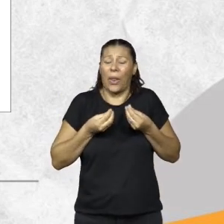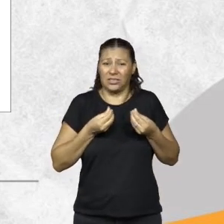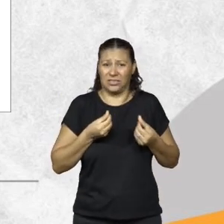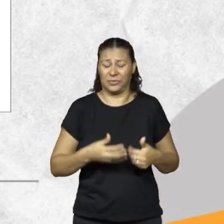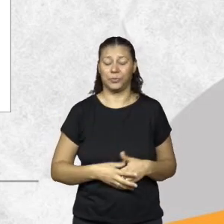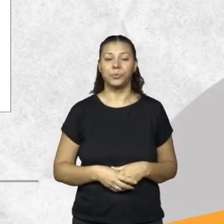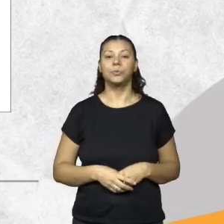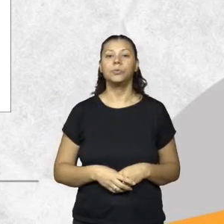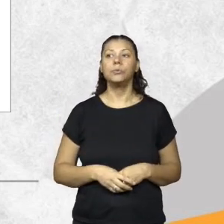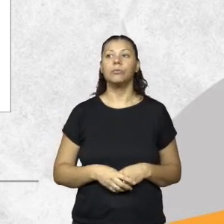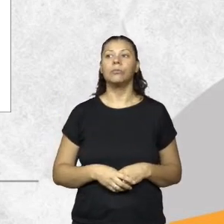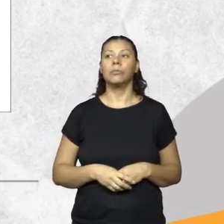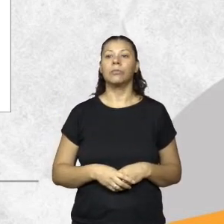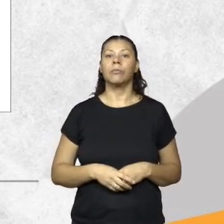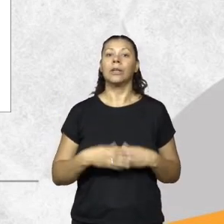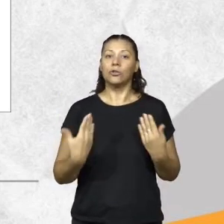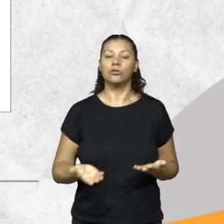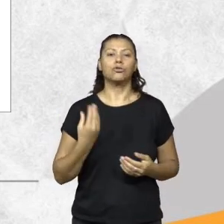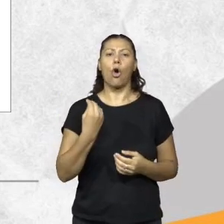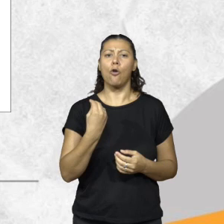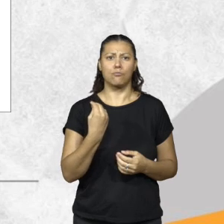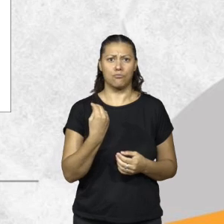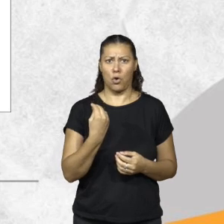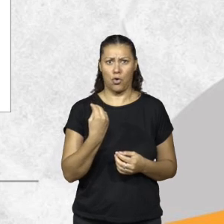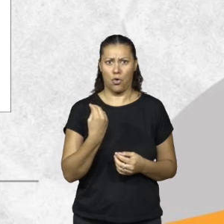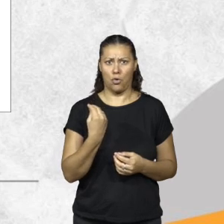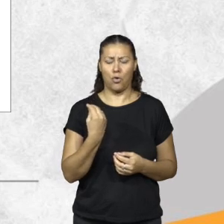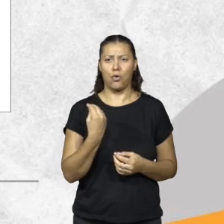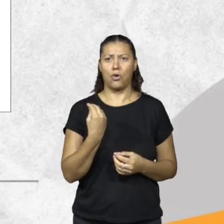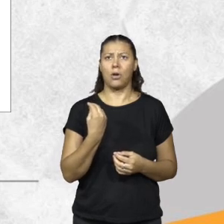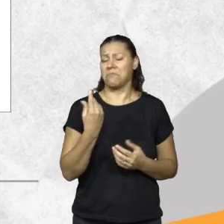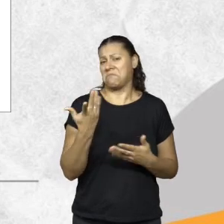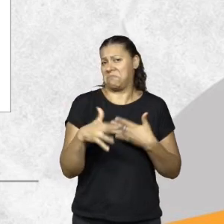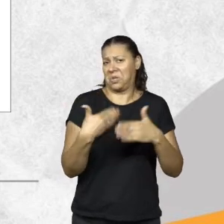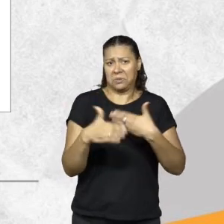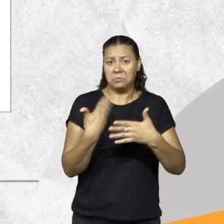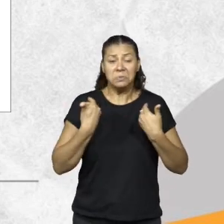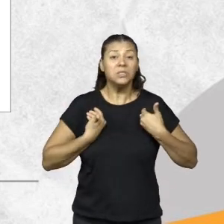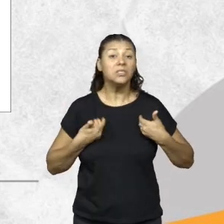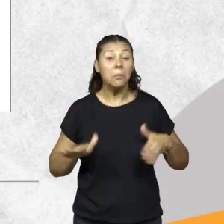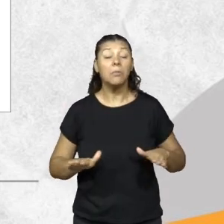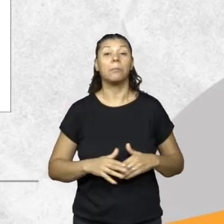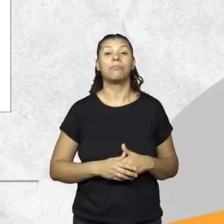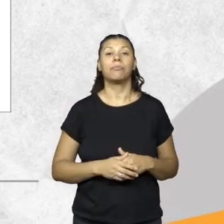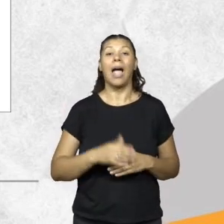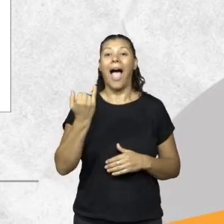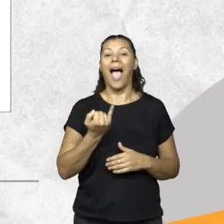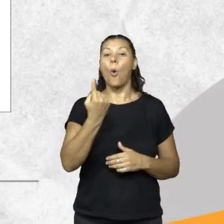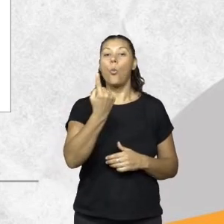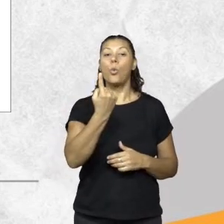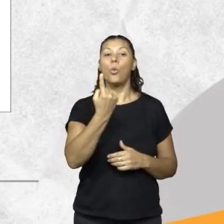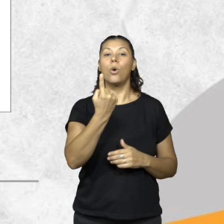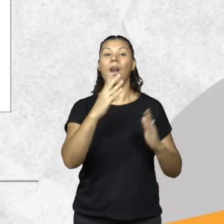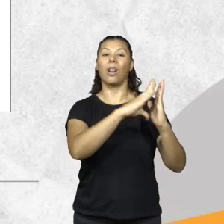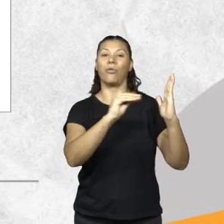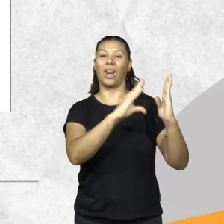ese cianosemáforo? El procedimiento es también muy simple. Nosotros tenemos un referente por cada uno de